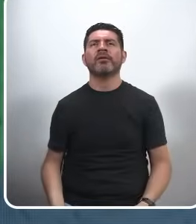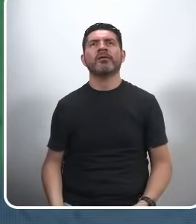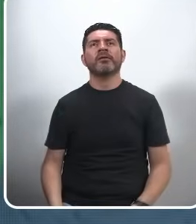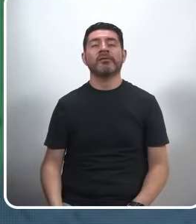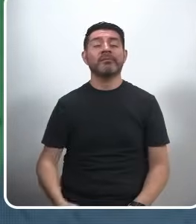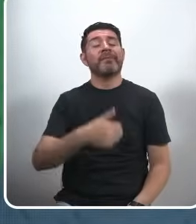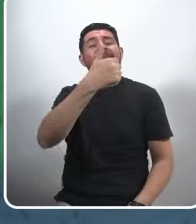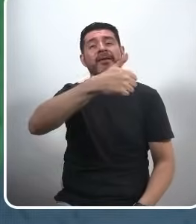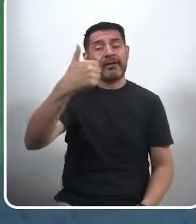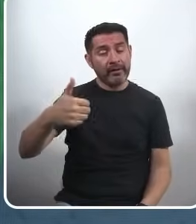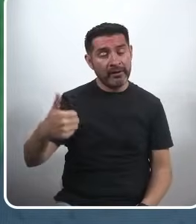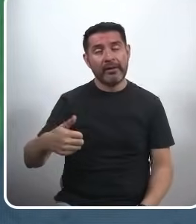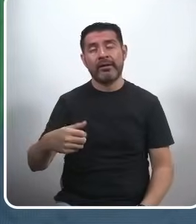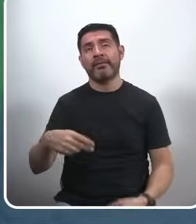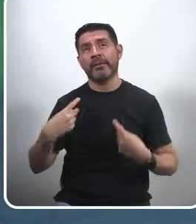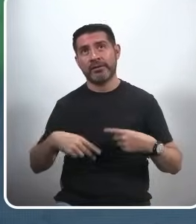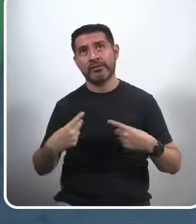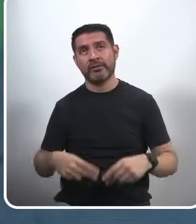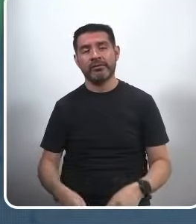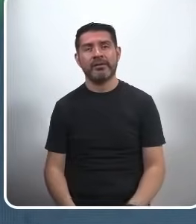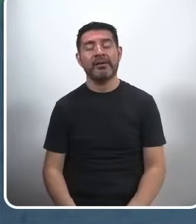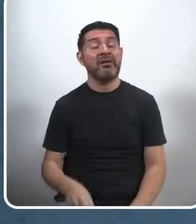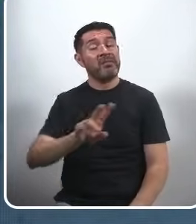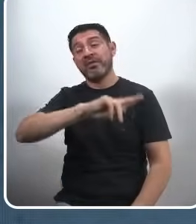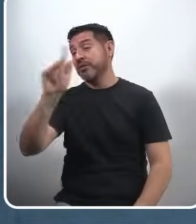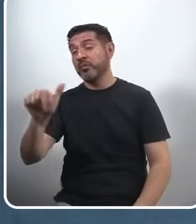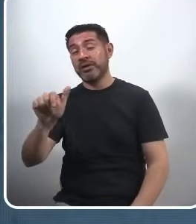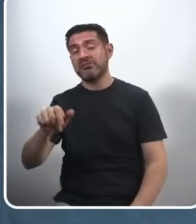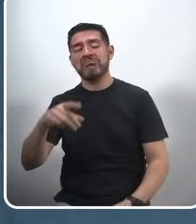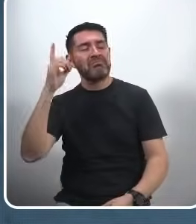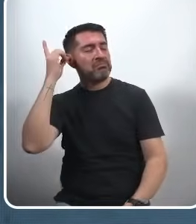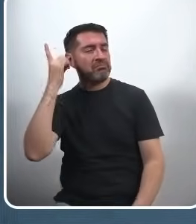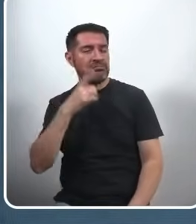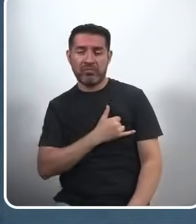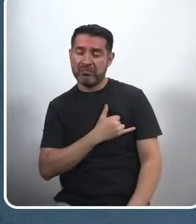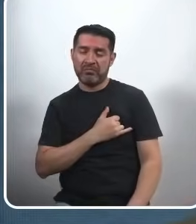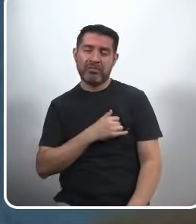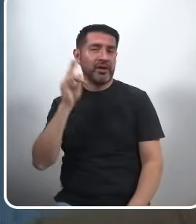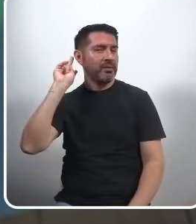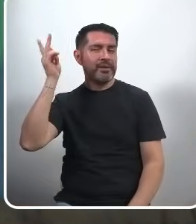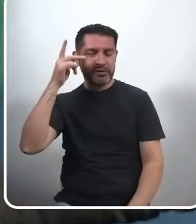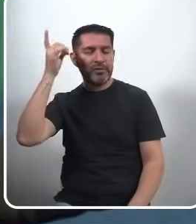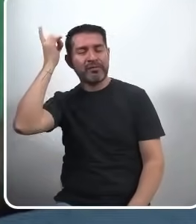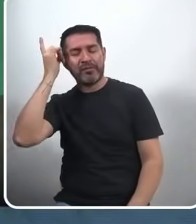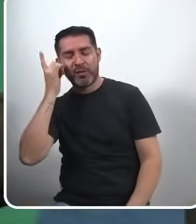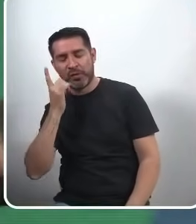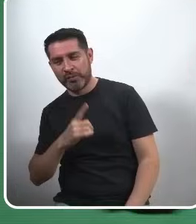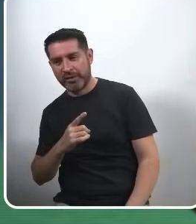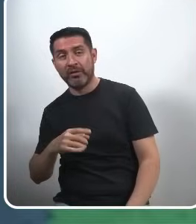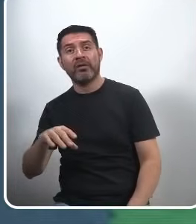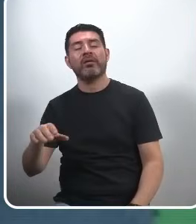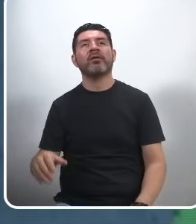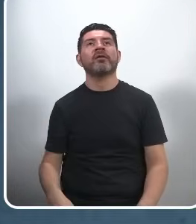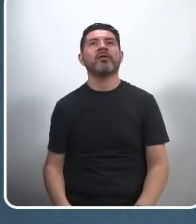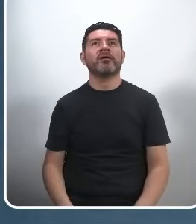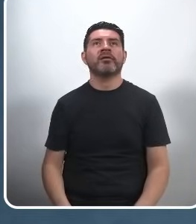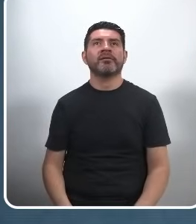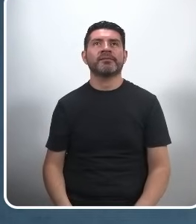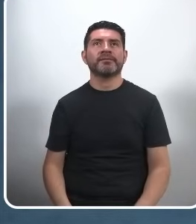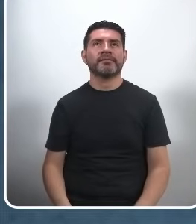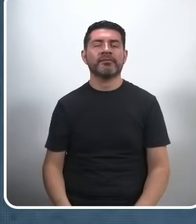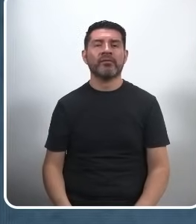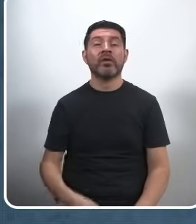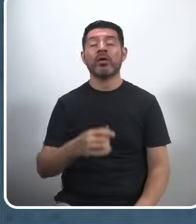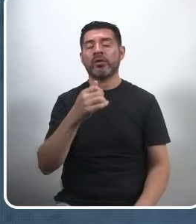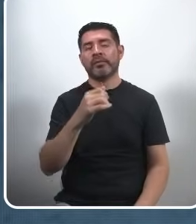cada uno de esos. Me quedé bien dormido. En el cuarto estaba bien dormidazo, ¿verdad? Bien a gusto. ¿Por qué? Porque escucha, una